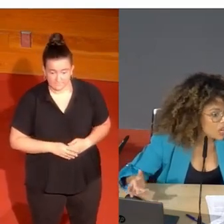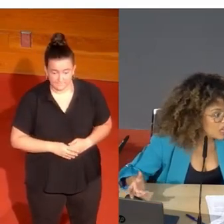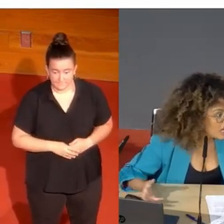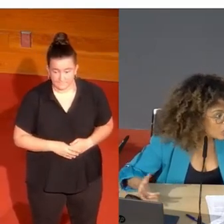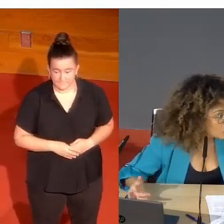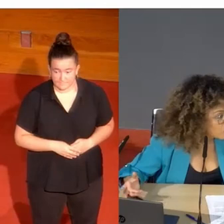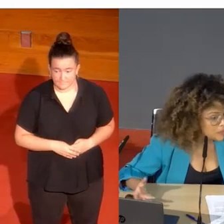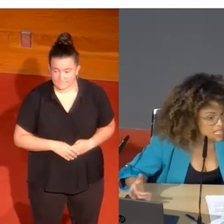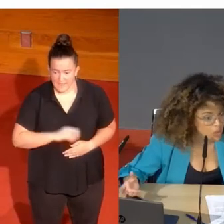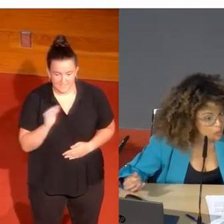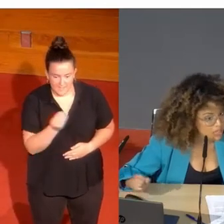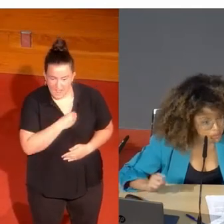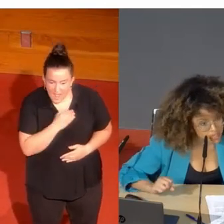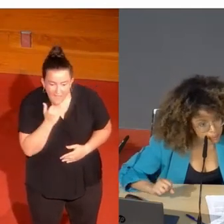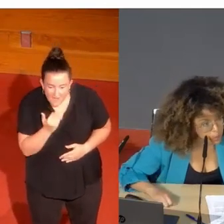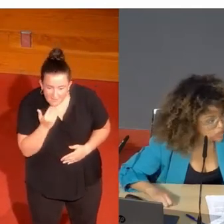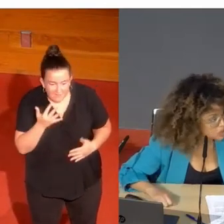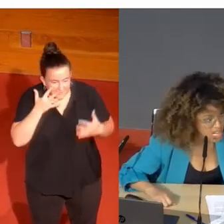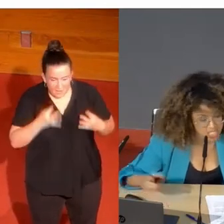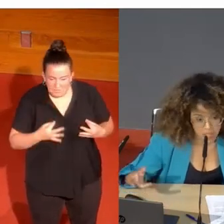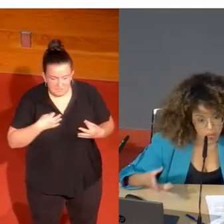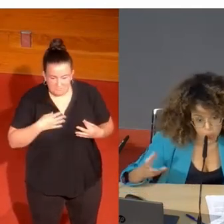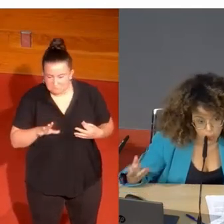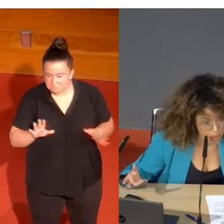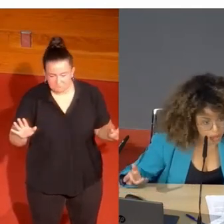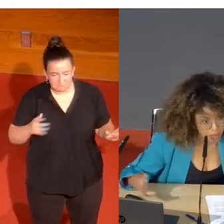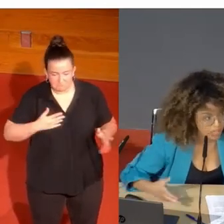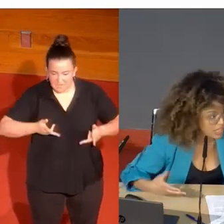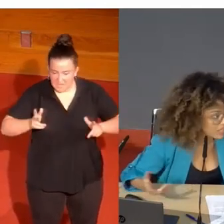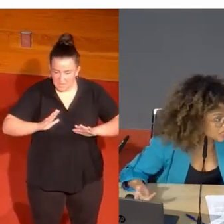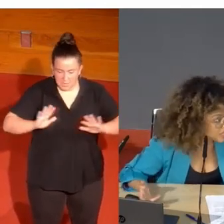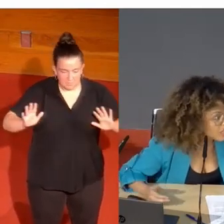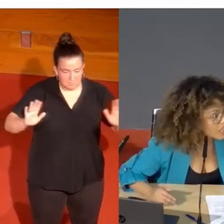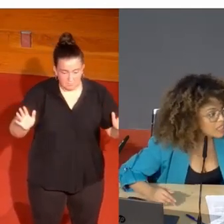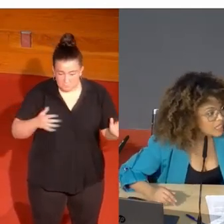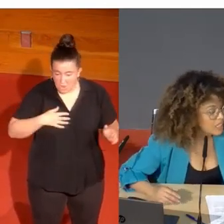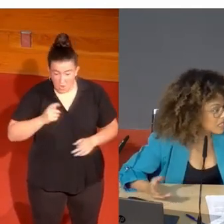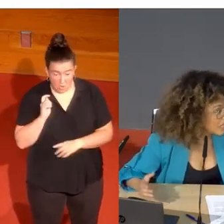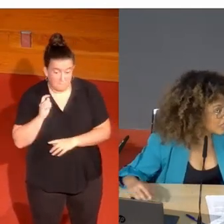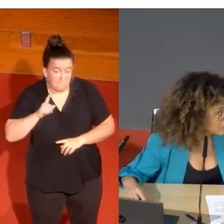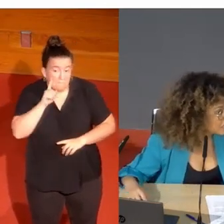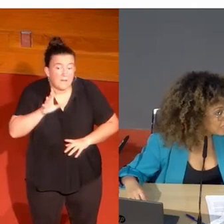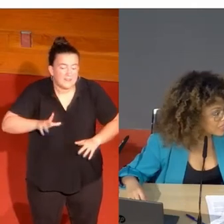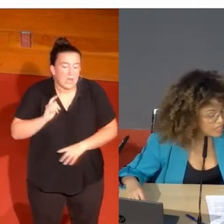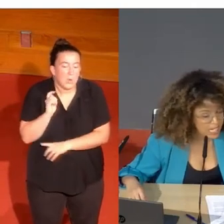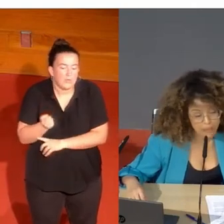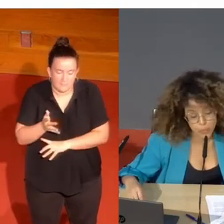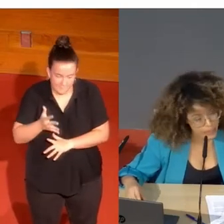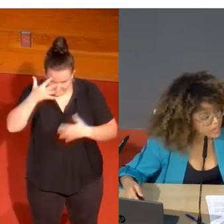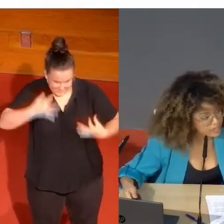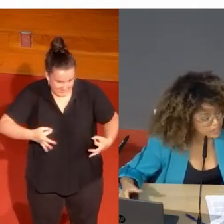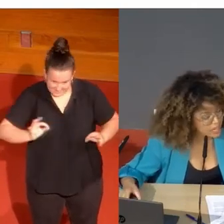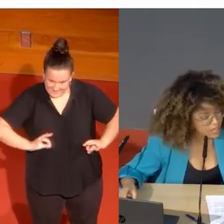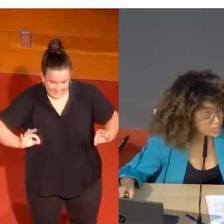ha sido algo que ha pasado completamente impune no se ha llevado a cabo un juicio parao que nadie se cree y desgraciadamente